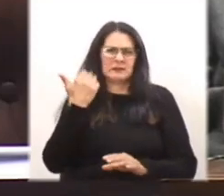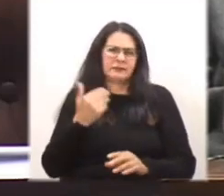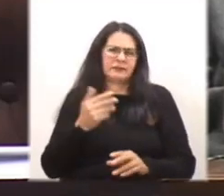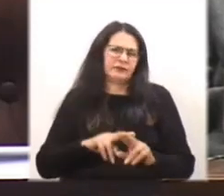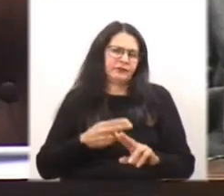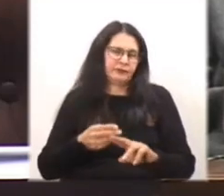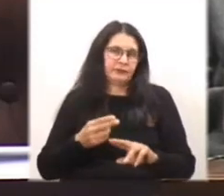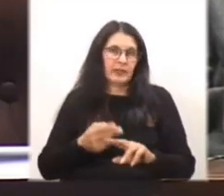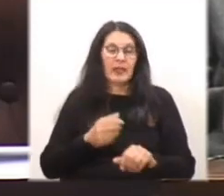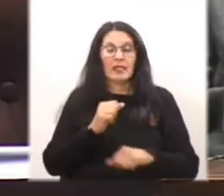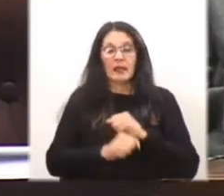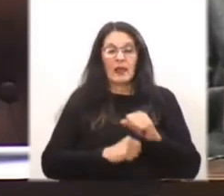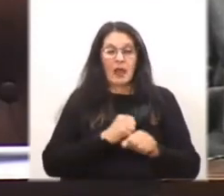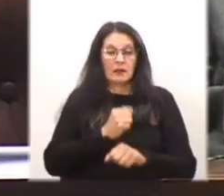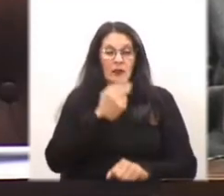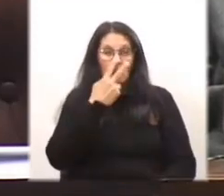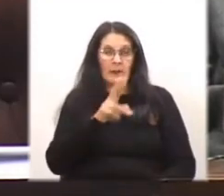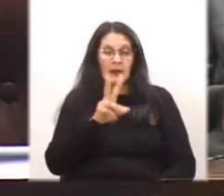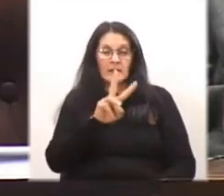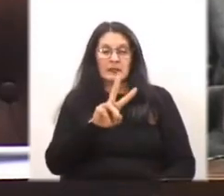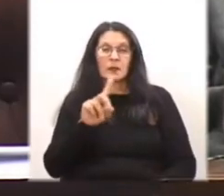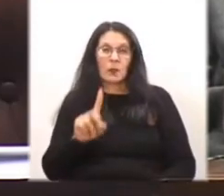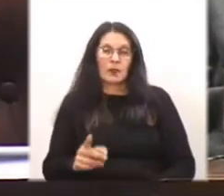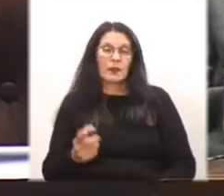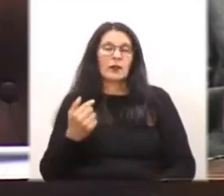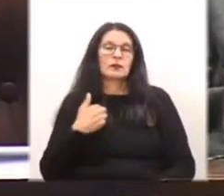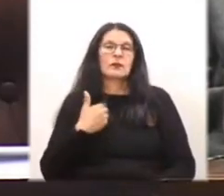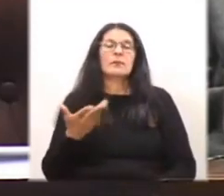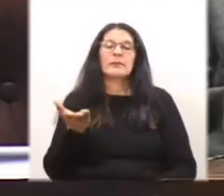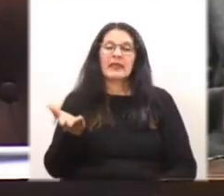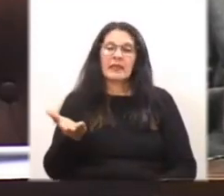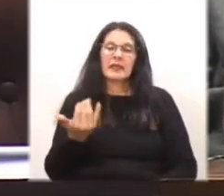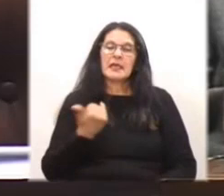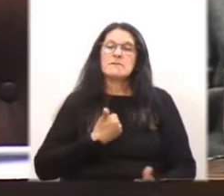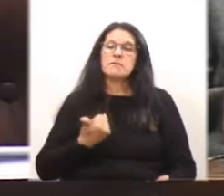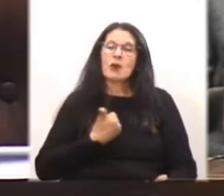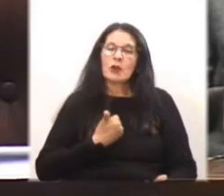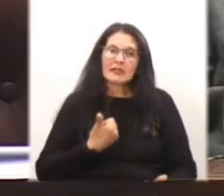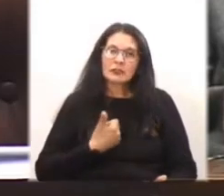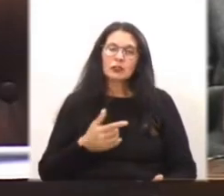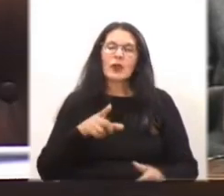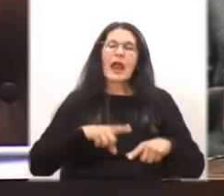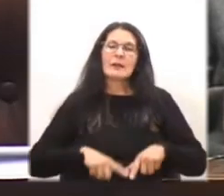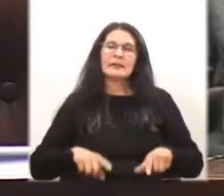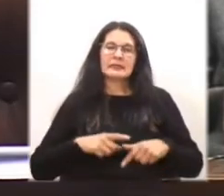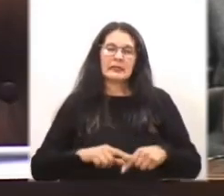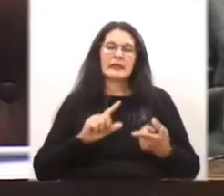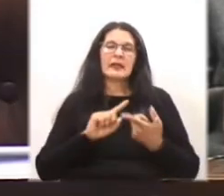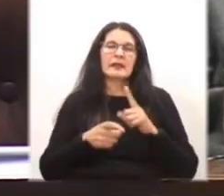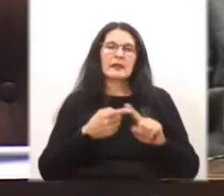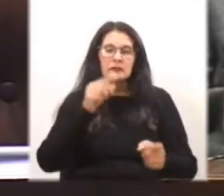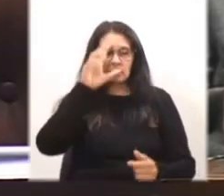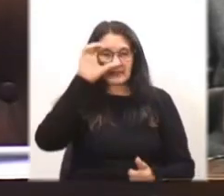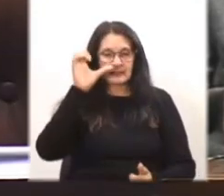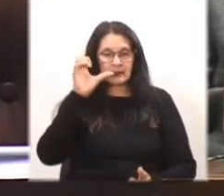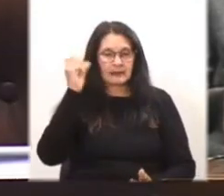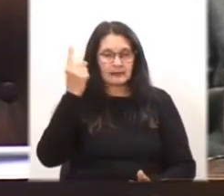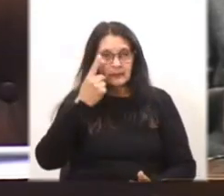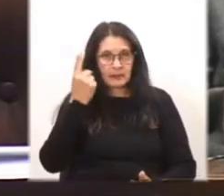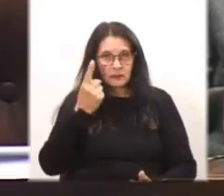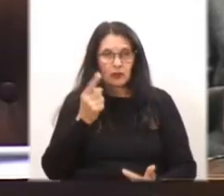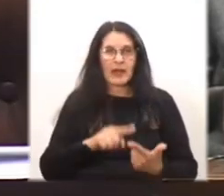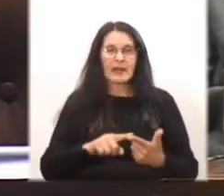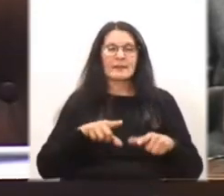año 2021 venimos solicitando información al Ministerio de Relaciones Exteriores, al Ministerio